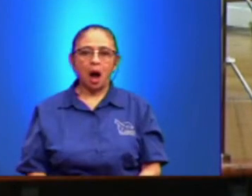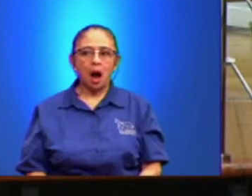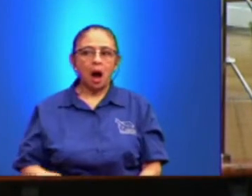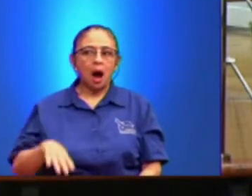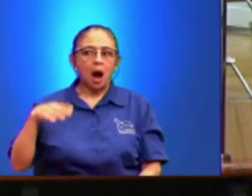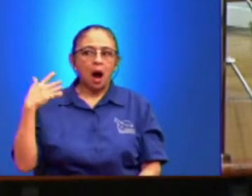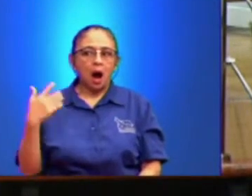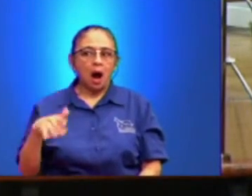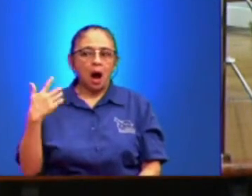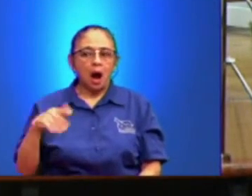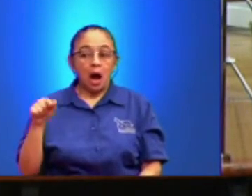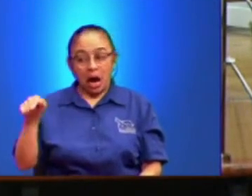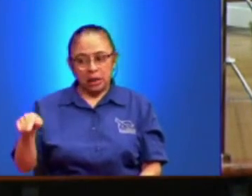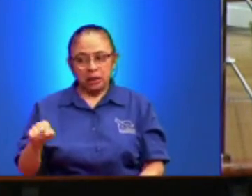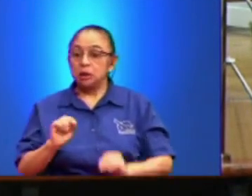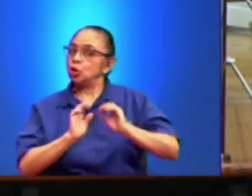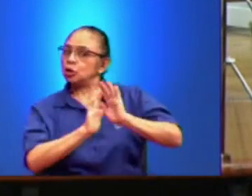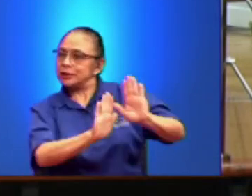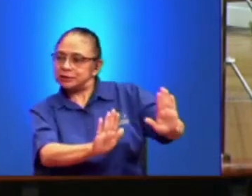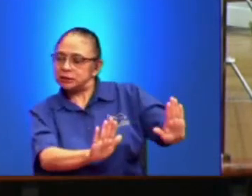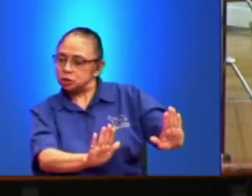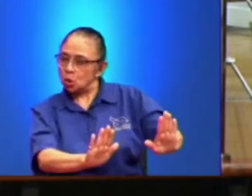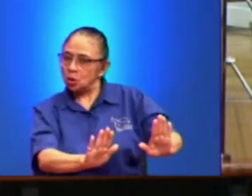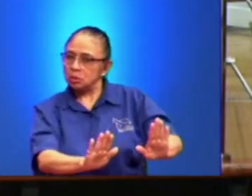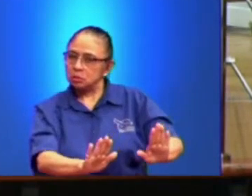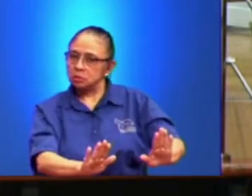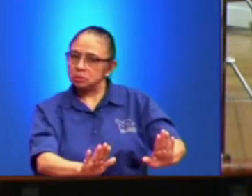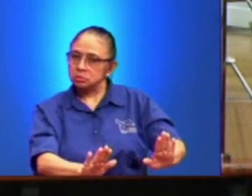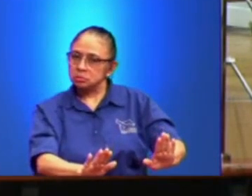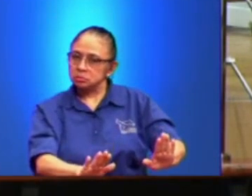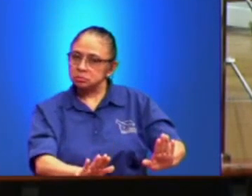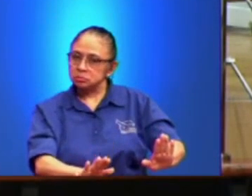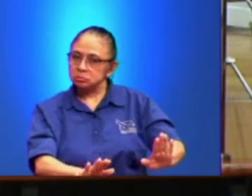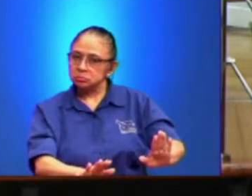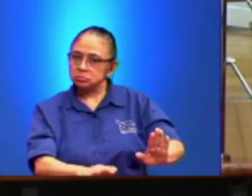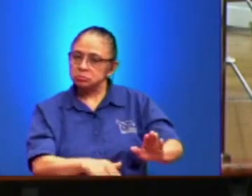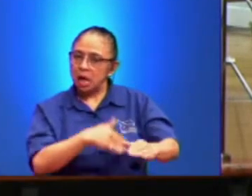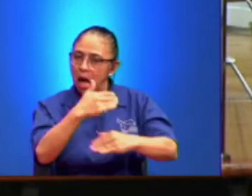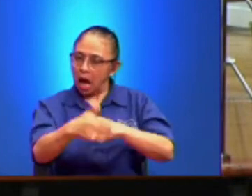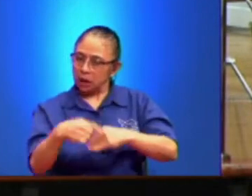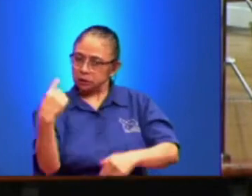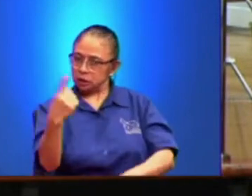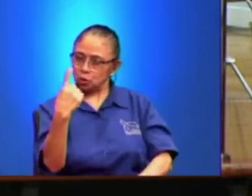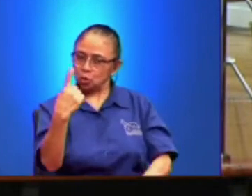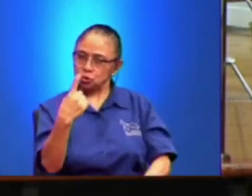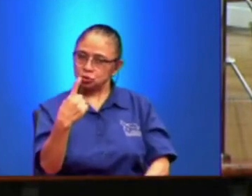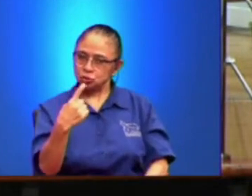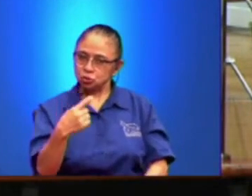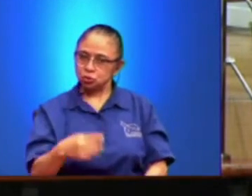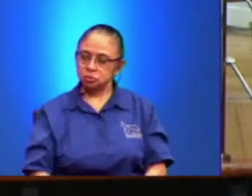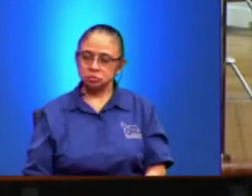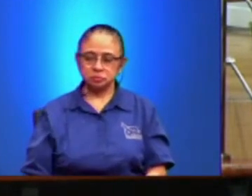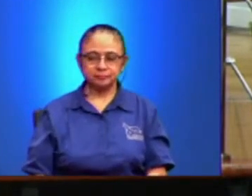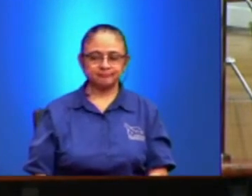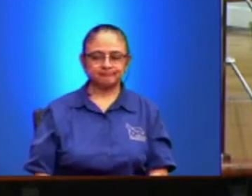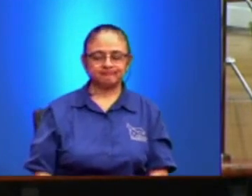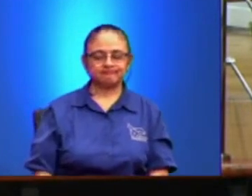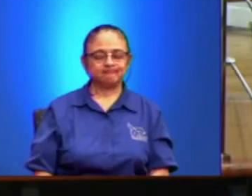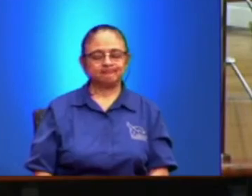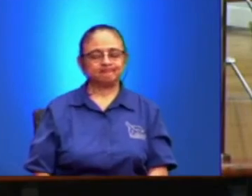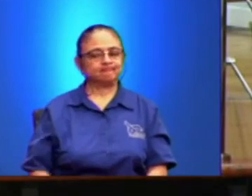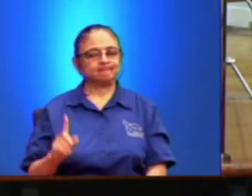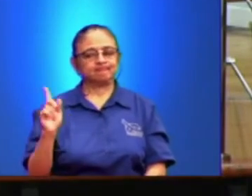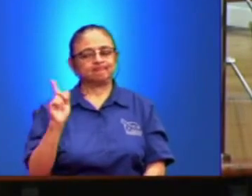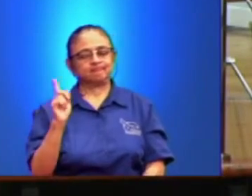los rechazos y en público entonces dijo no este me va a sacar las canas verdes dijo